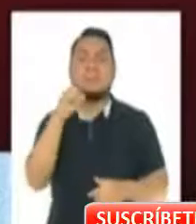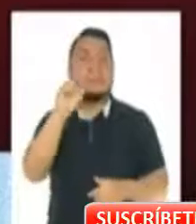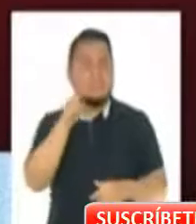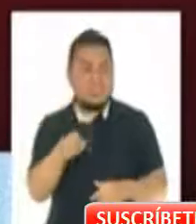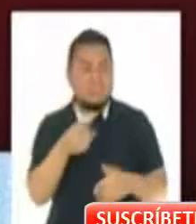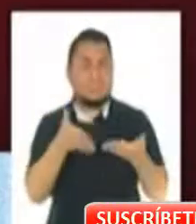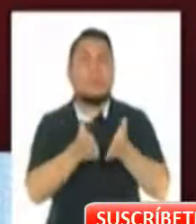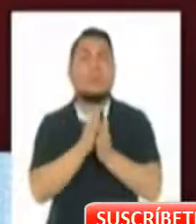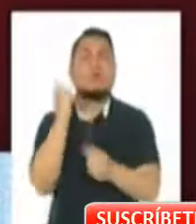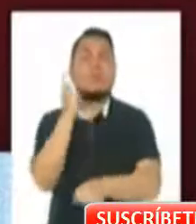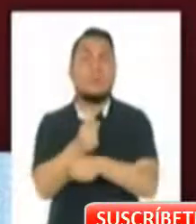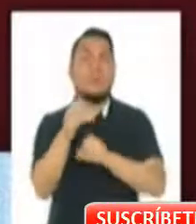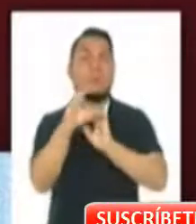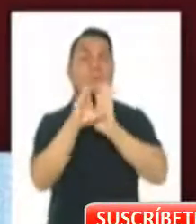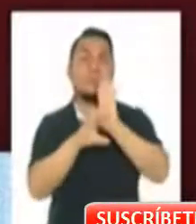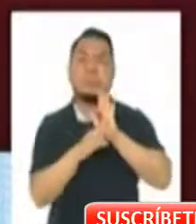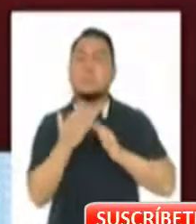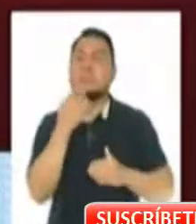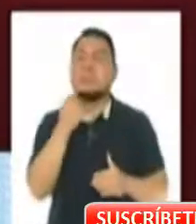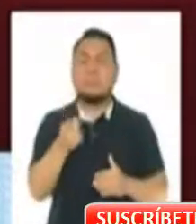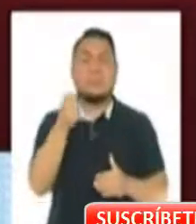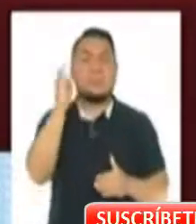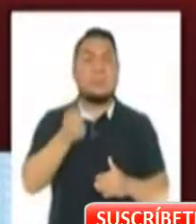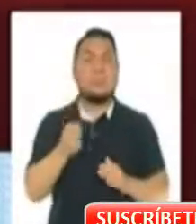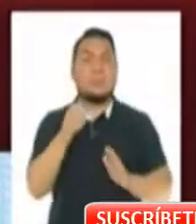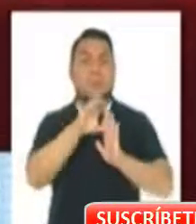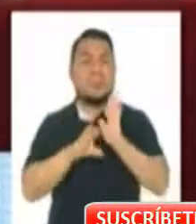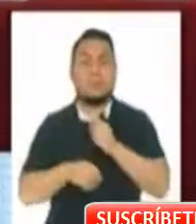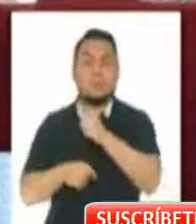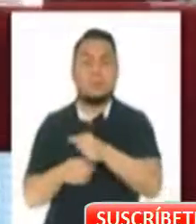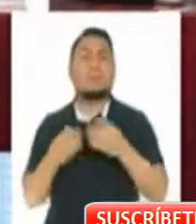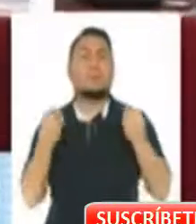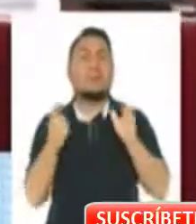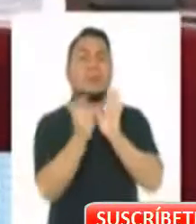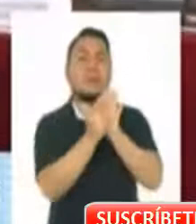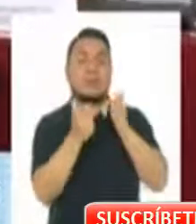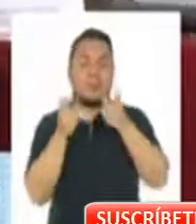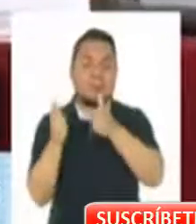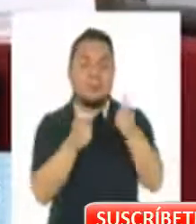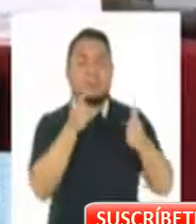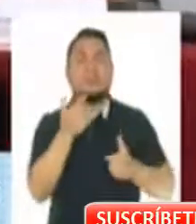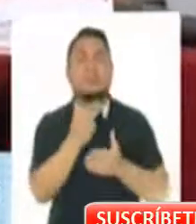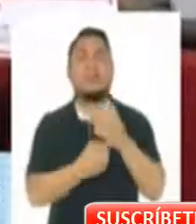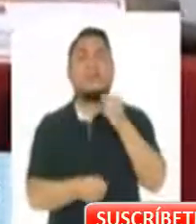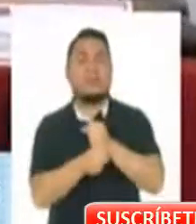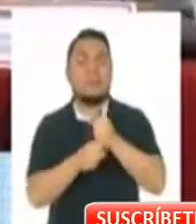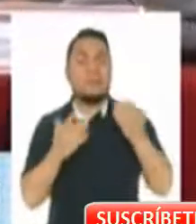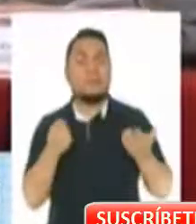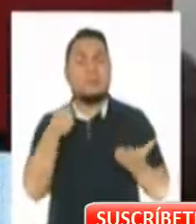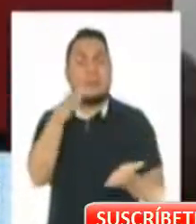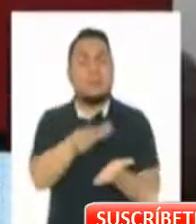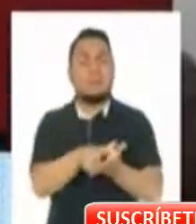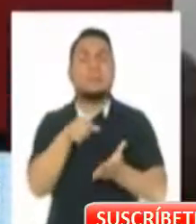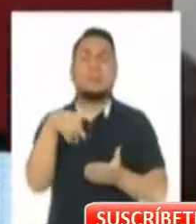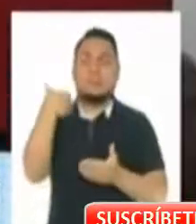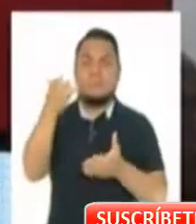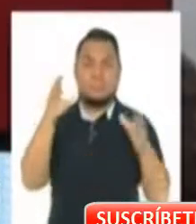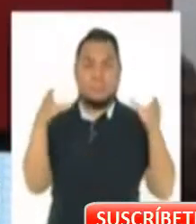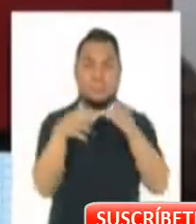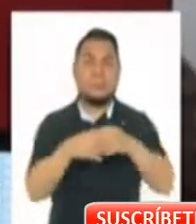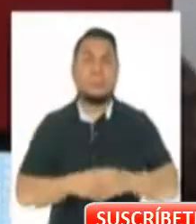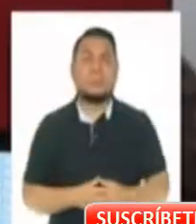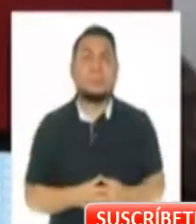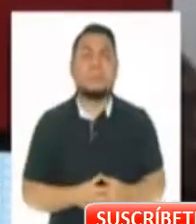Hola amigos de Publicontadores, el día de hoy te daremos a conocer que el gobierno presentará demanda de